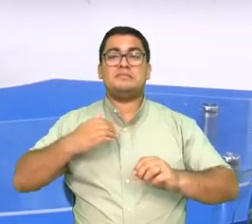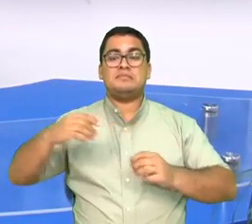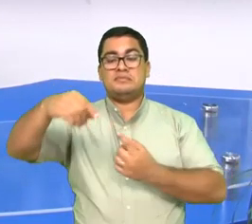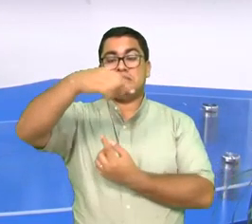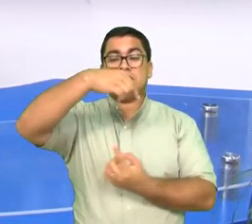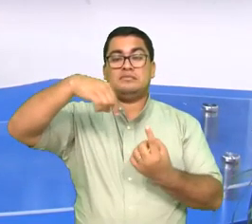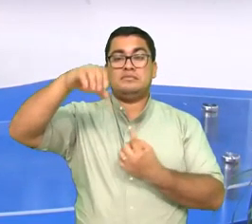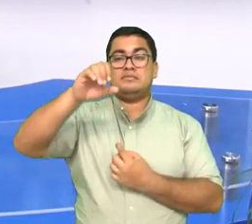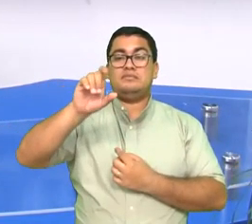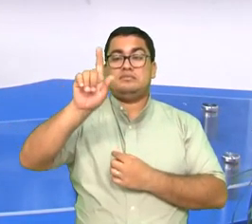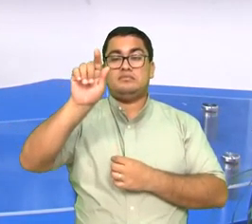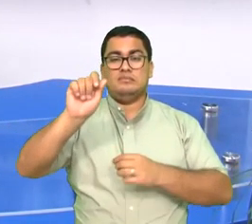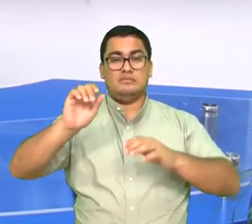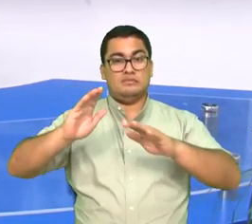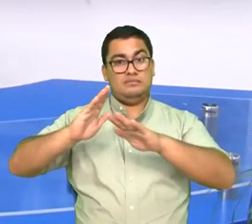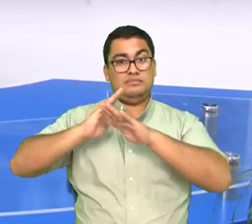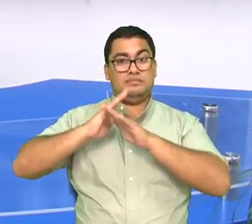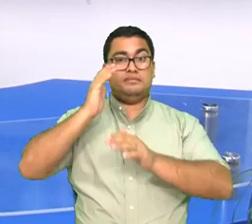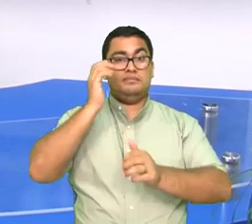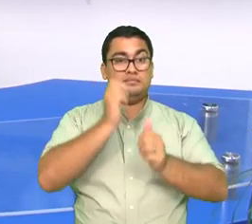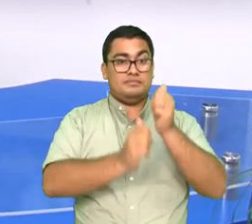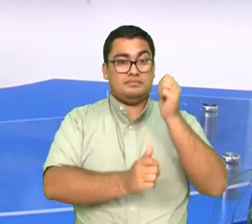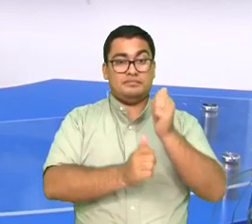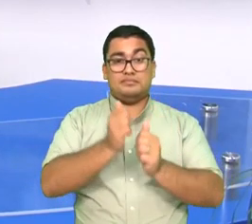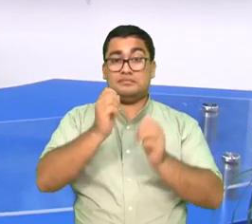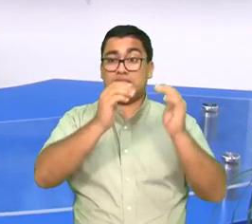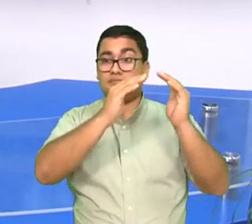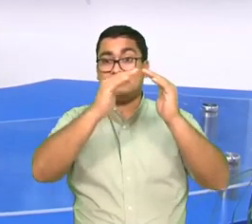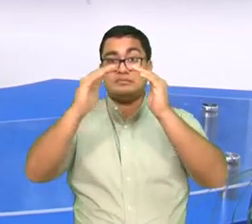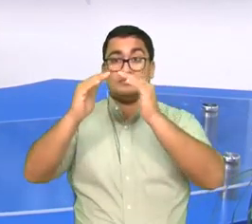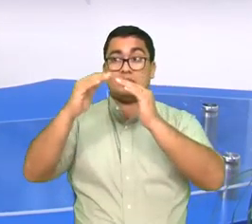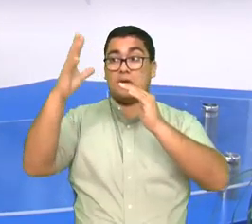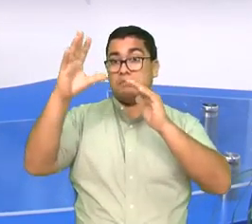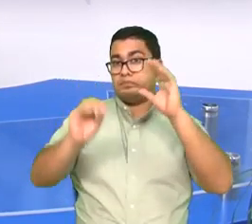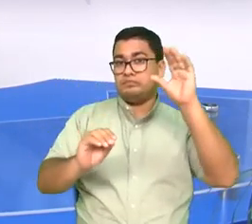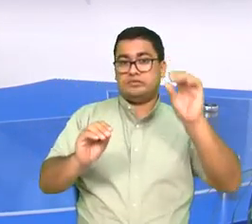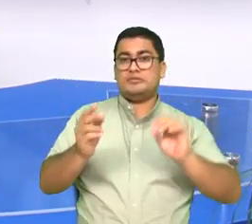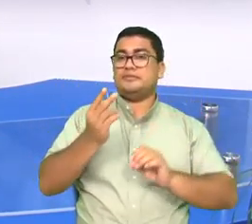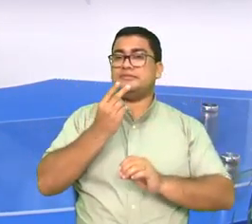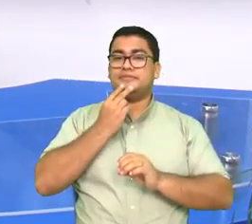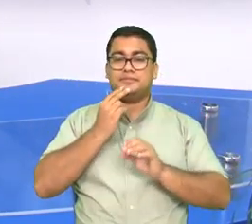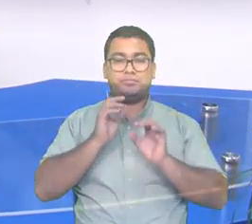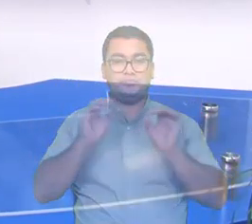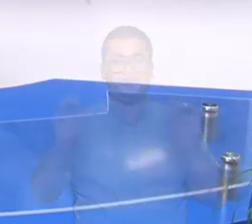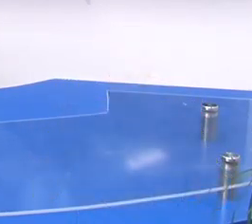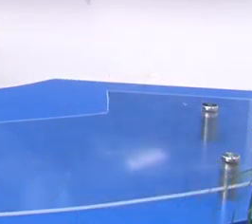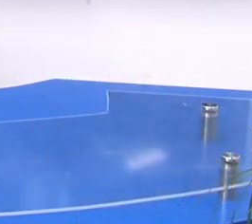Eta y se produjeran menos afectaciones de viviendas sin energía durante este fenómeno.